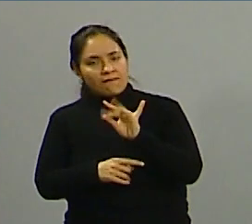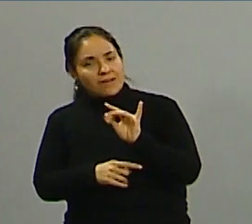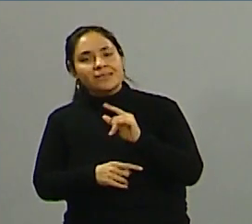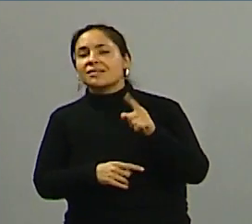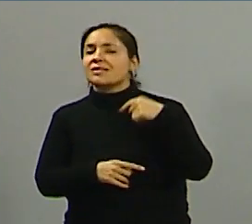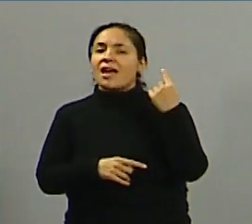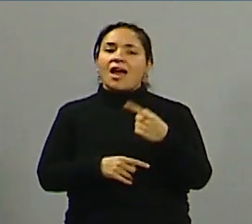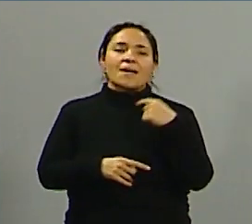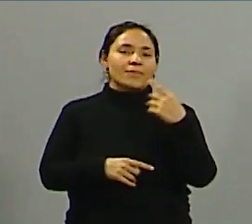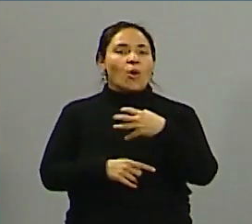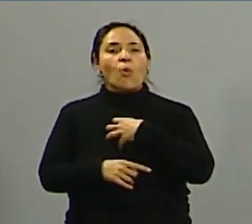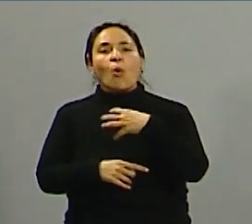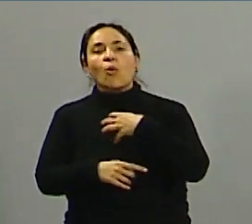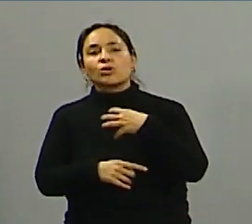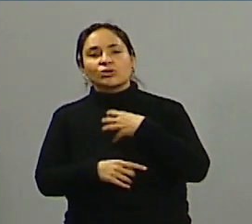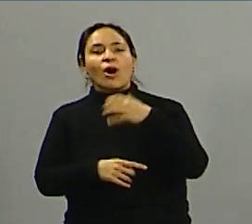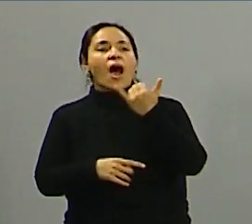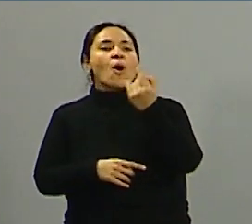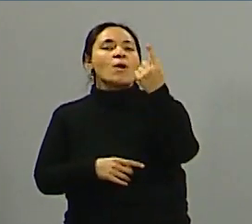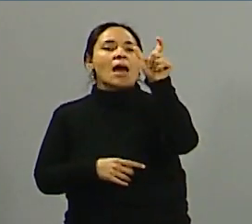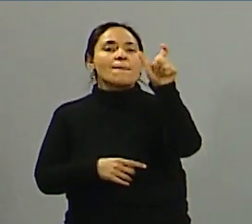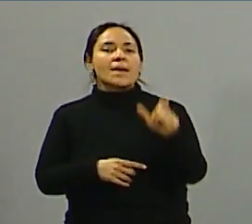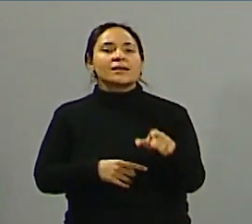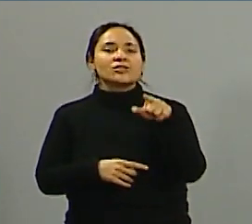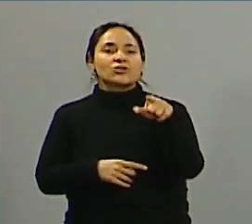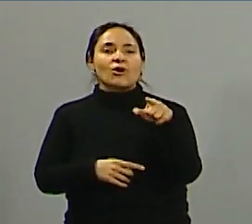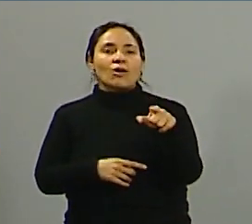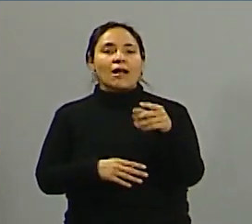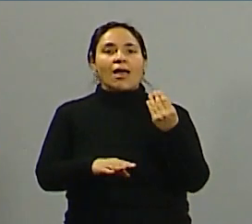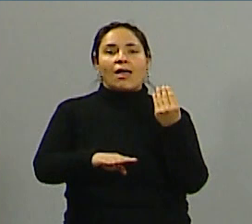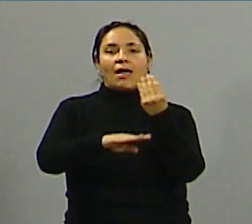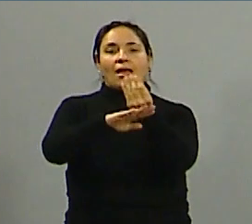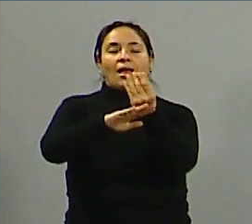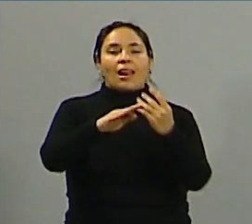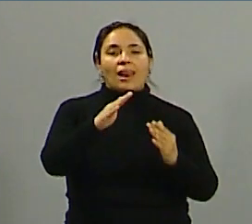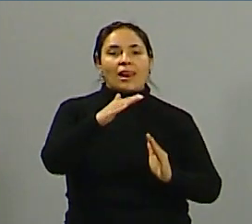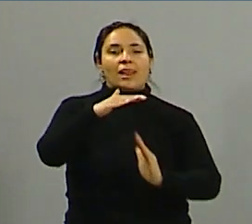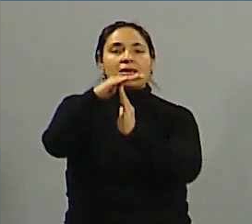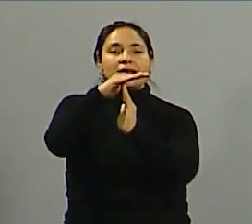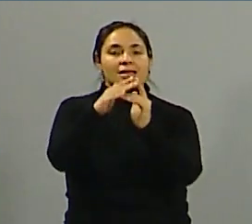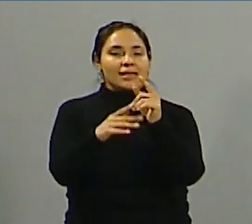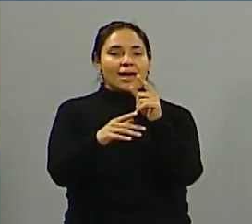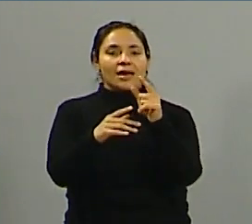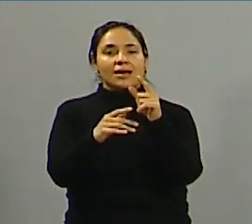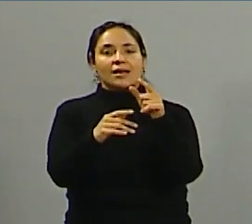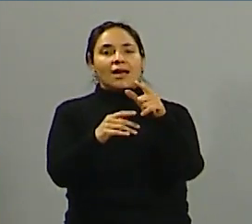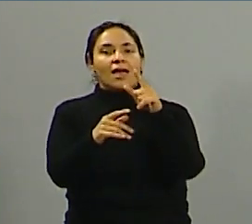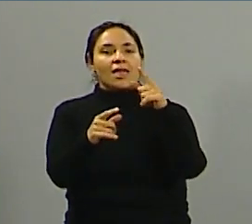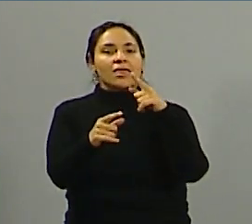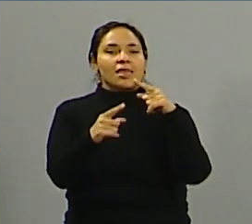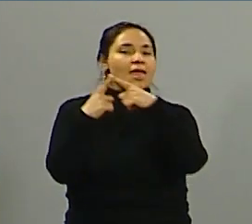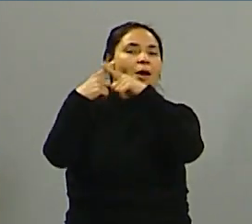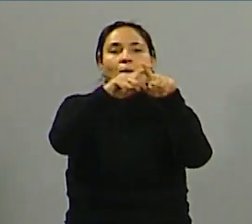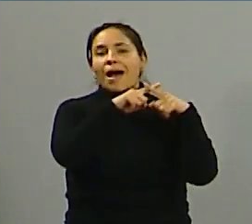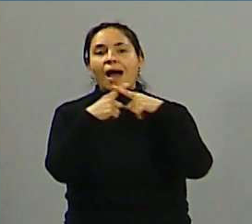en un curso hay alguien que tiene como esa tendencia a ser el líder, a llevar por ahí la discusión de ciertos temas,